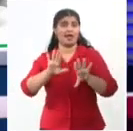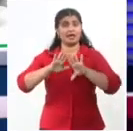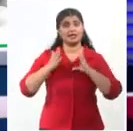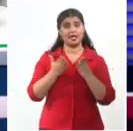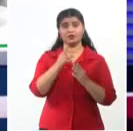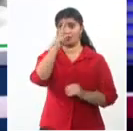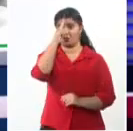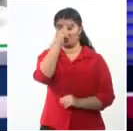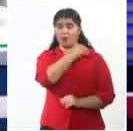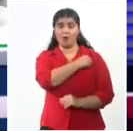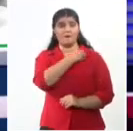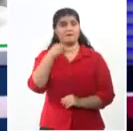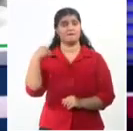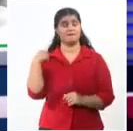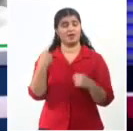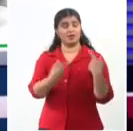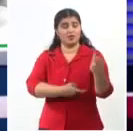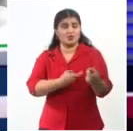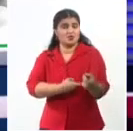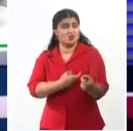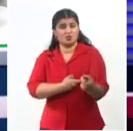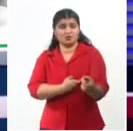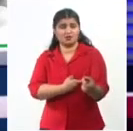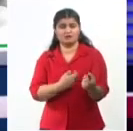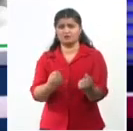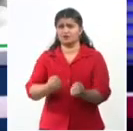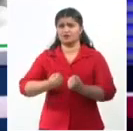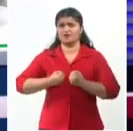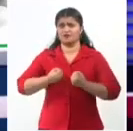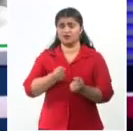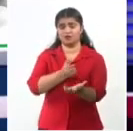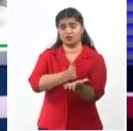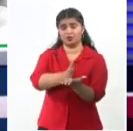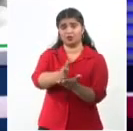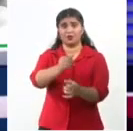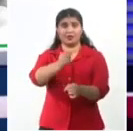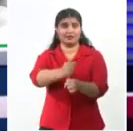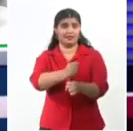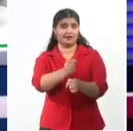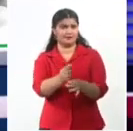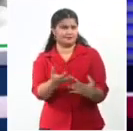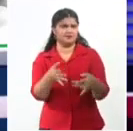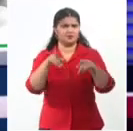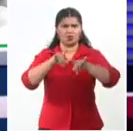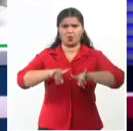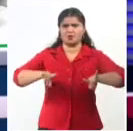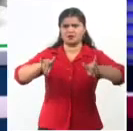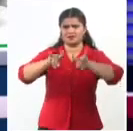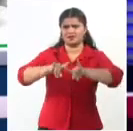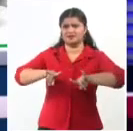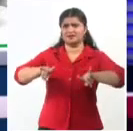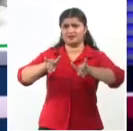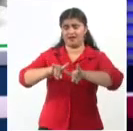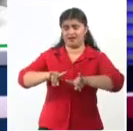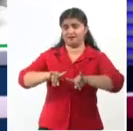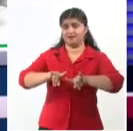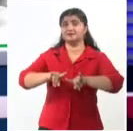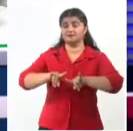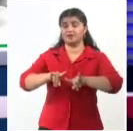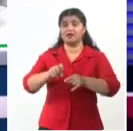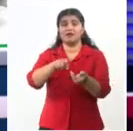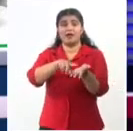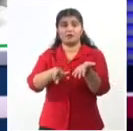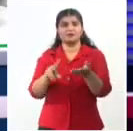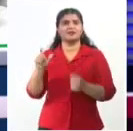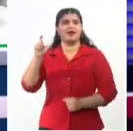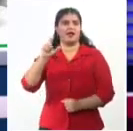duros momentos ante la COVID-19 y siguen enfrentando. En la Universidad de Ciencias Médicas Carlos J. Finlay de Camagüey